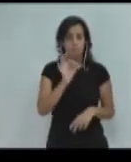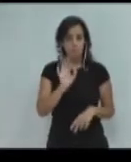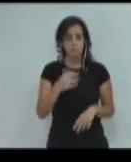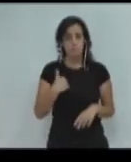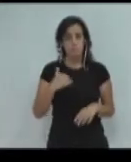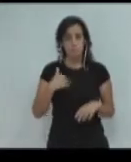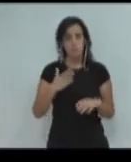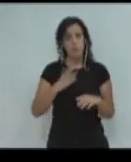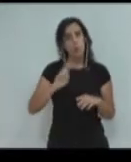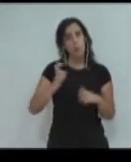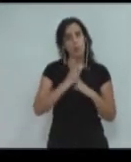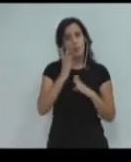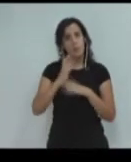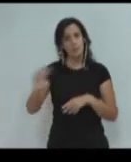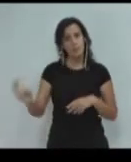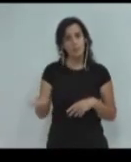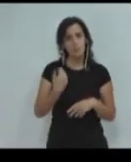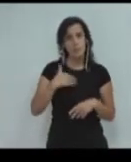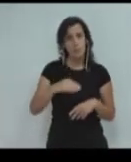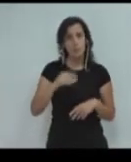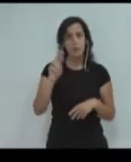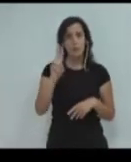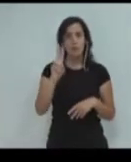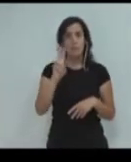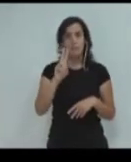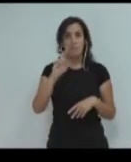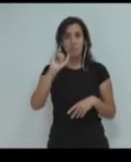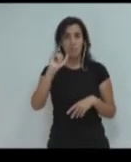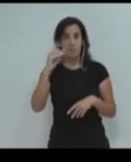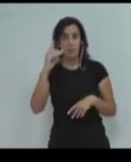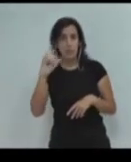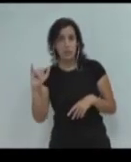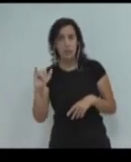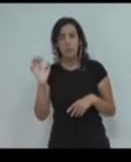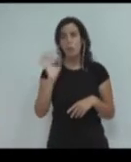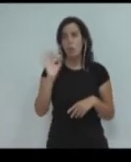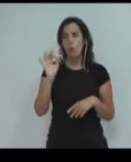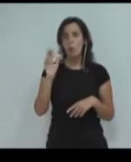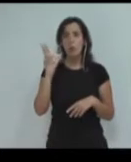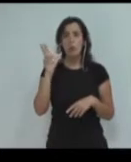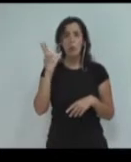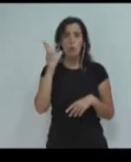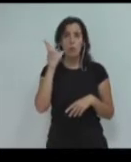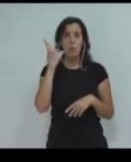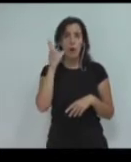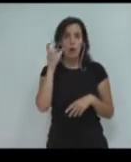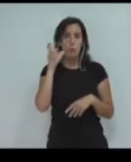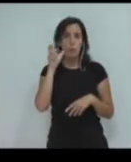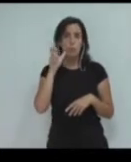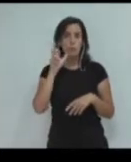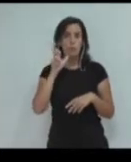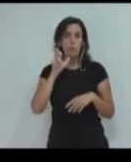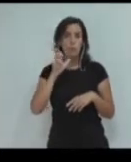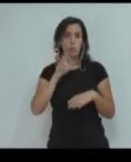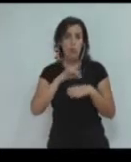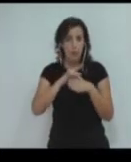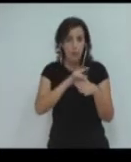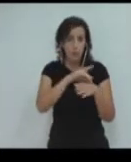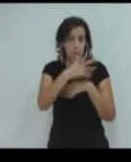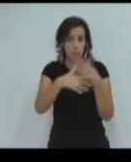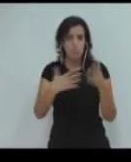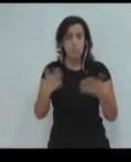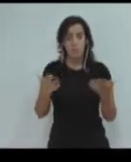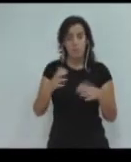empiezan a haber alternativas como es el BIDI, como es pues audioguías, pero es importante contemplar que